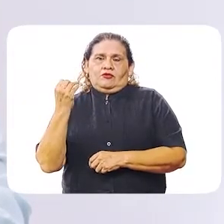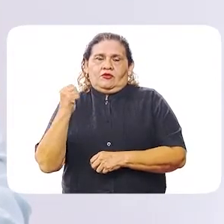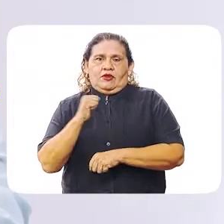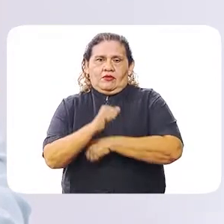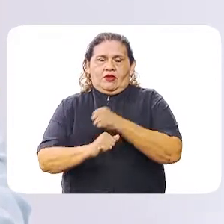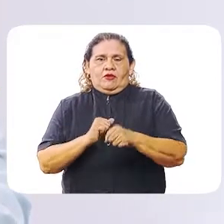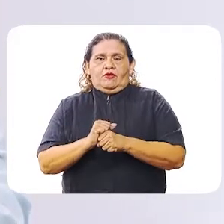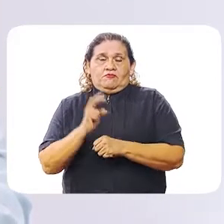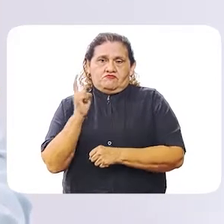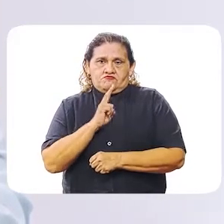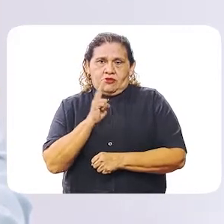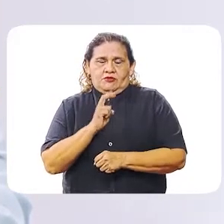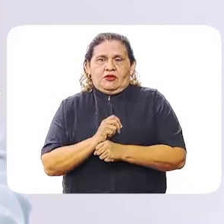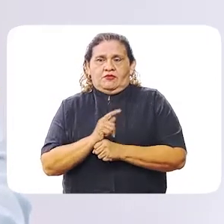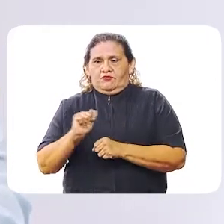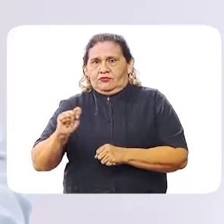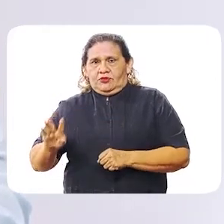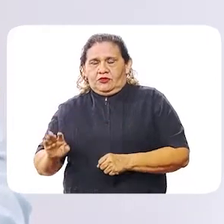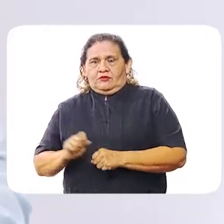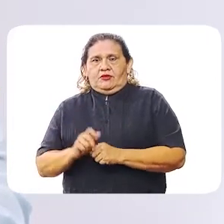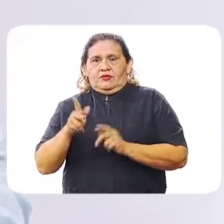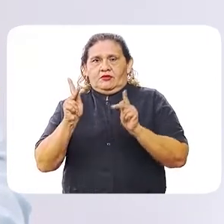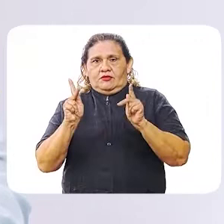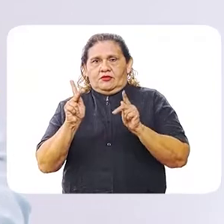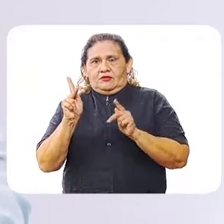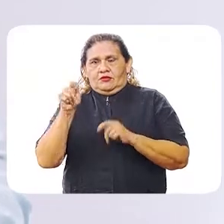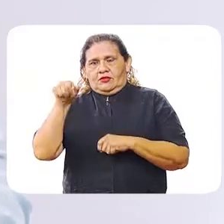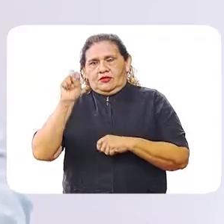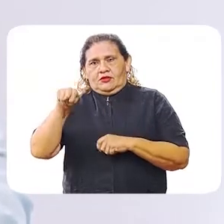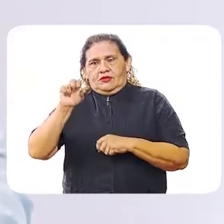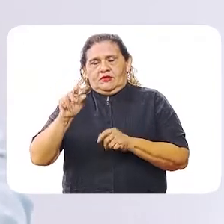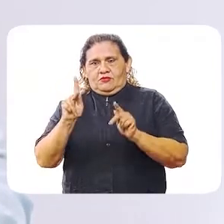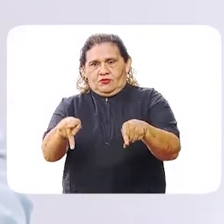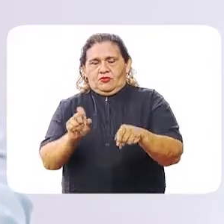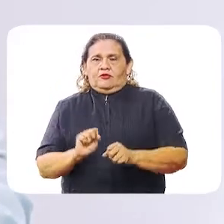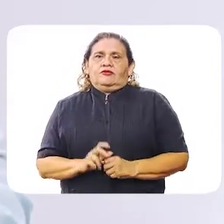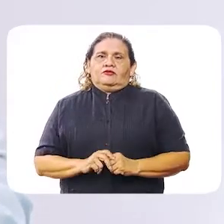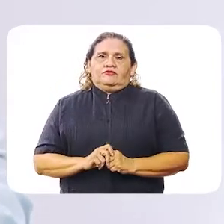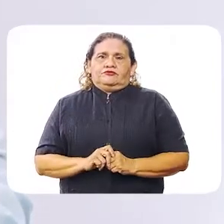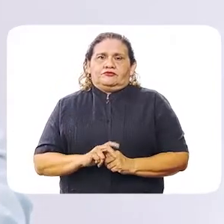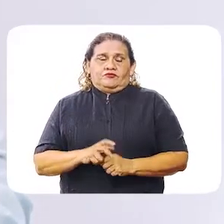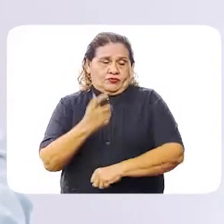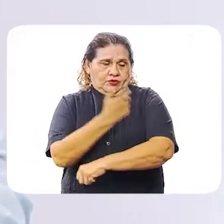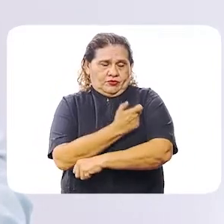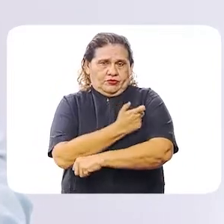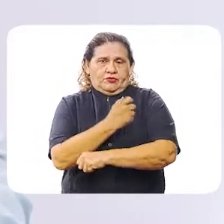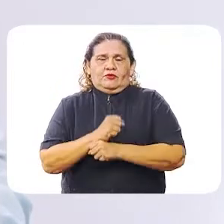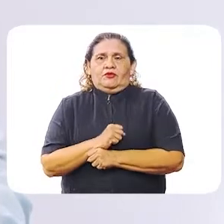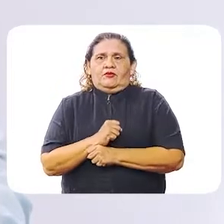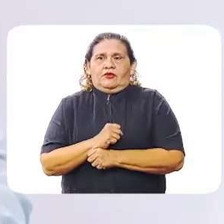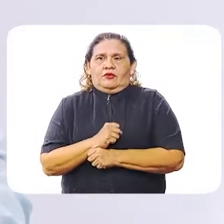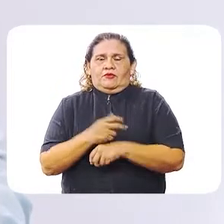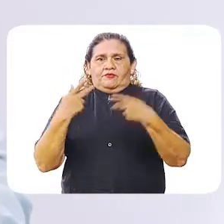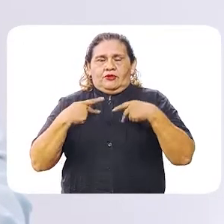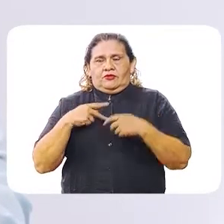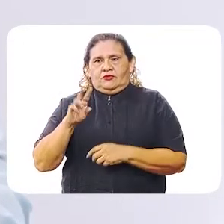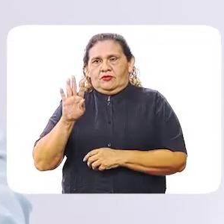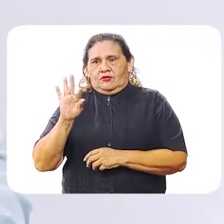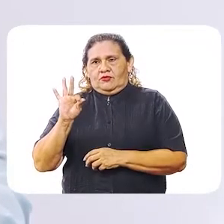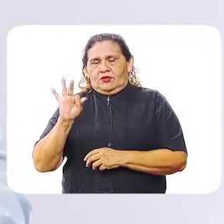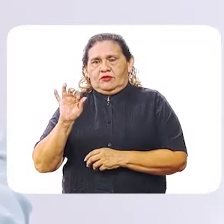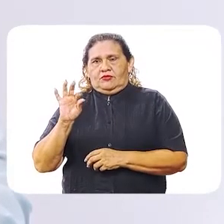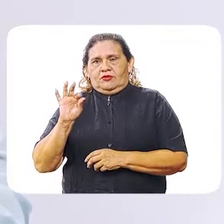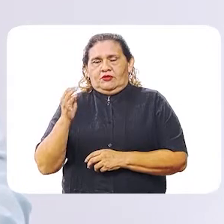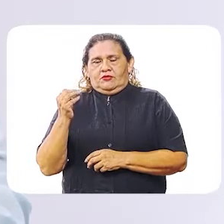los municipios de Valladolid, Tizimín, Canacín y Progreso. La aplicación de la vacuna para personas de 40 a 49 años en